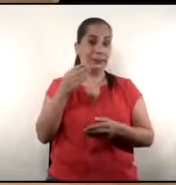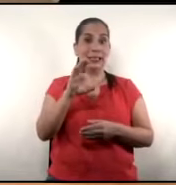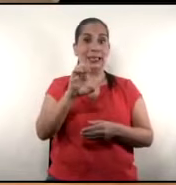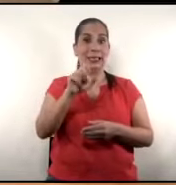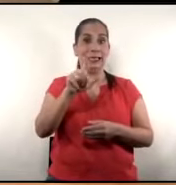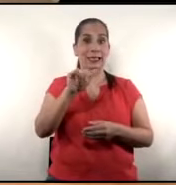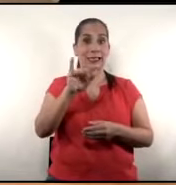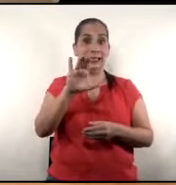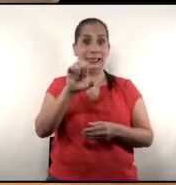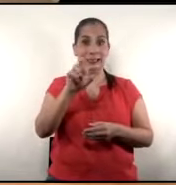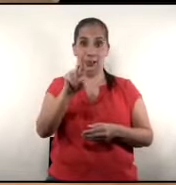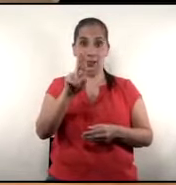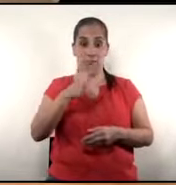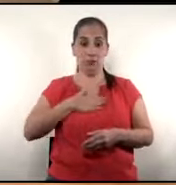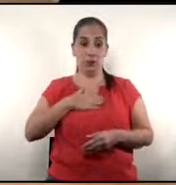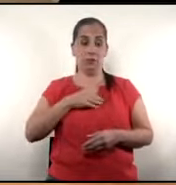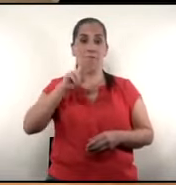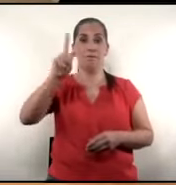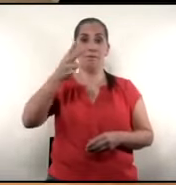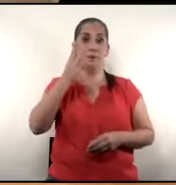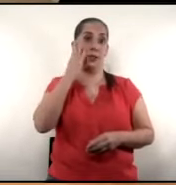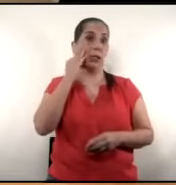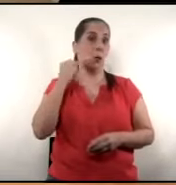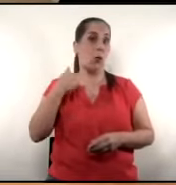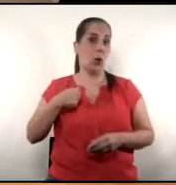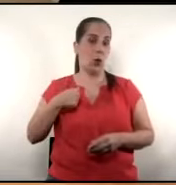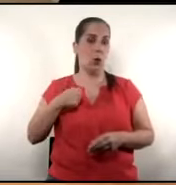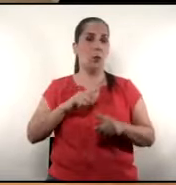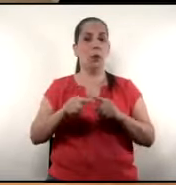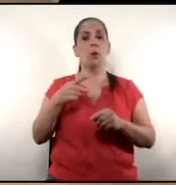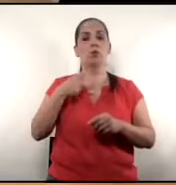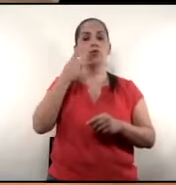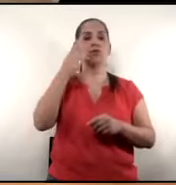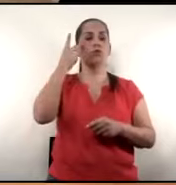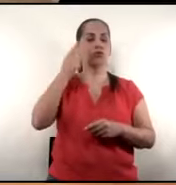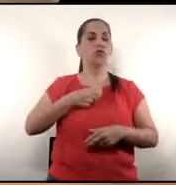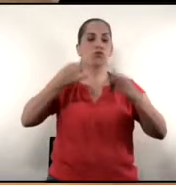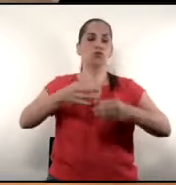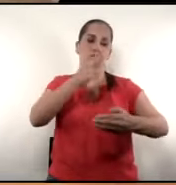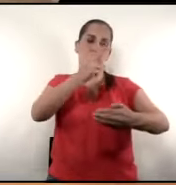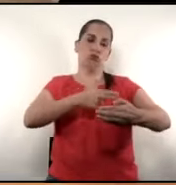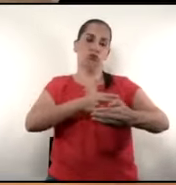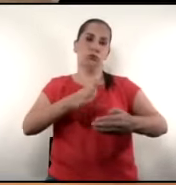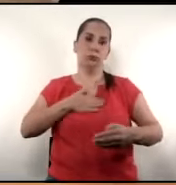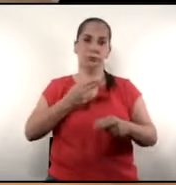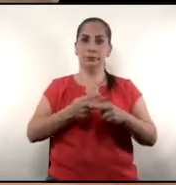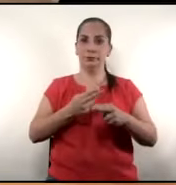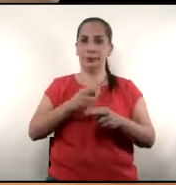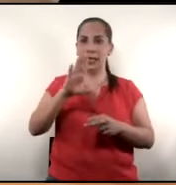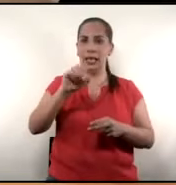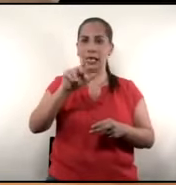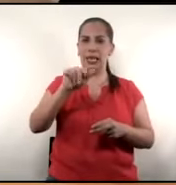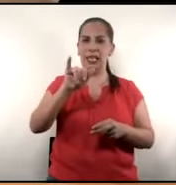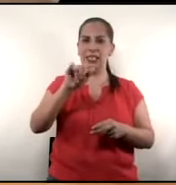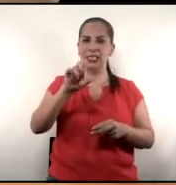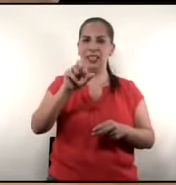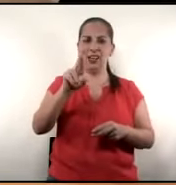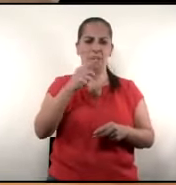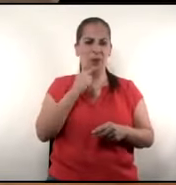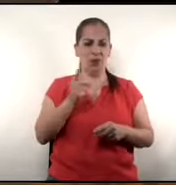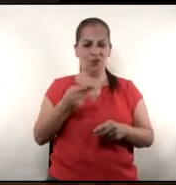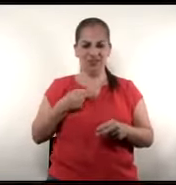mi bisabuelo. Y mis papás me pusieron ese nombre, pero no les gustaba mucho y decían que el nombre era más largo que el